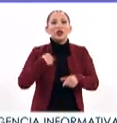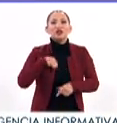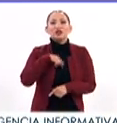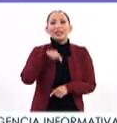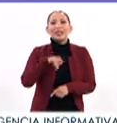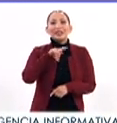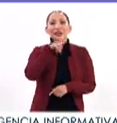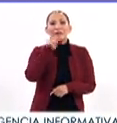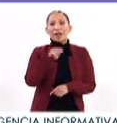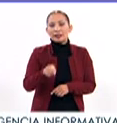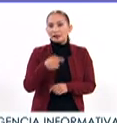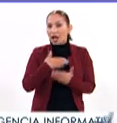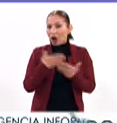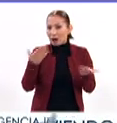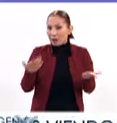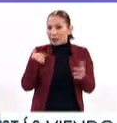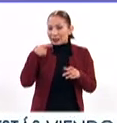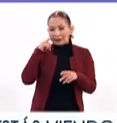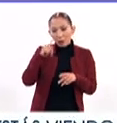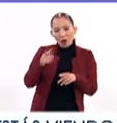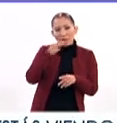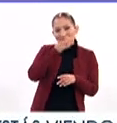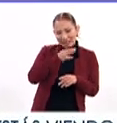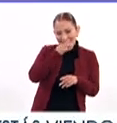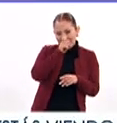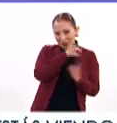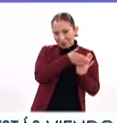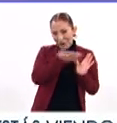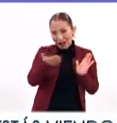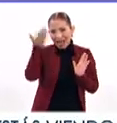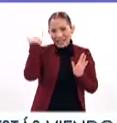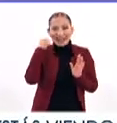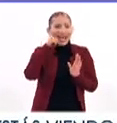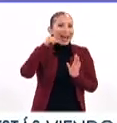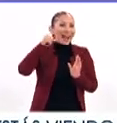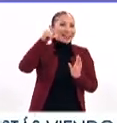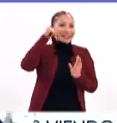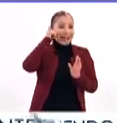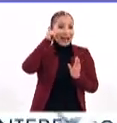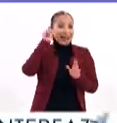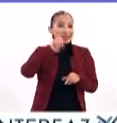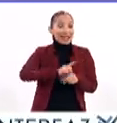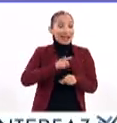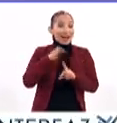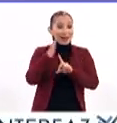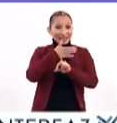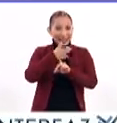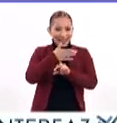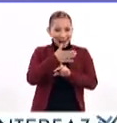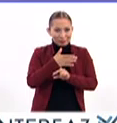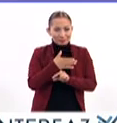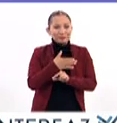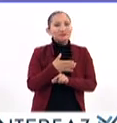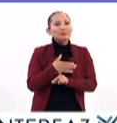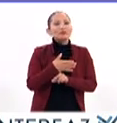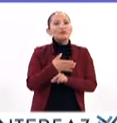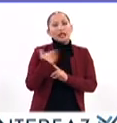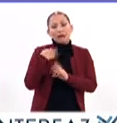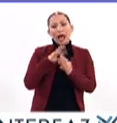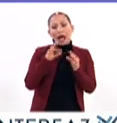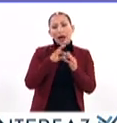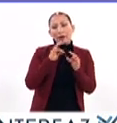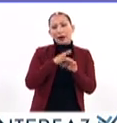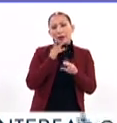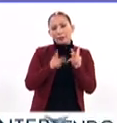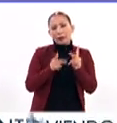con nosotros en Interfaz. Y bueno, estamos siguiendo los festejos que se llevaron a cabo ayer, que fue Día de la Bandera. Y bueno, ya platicamos